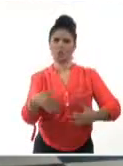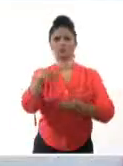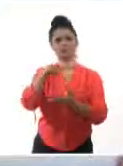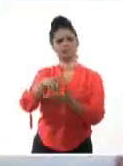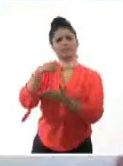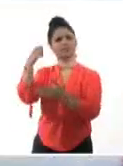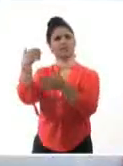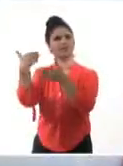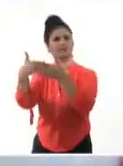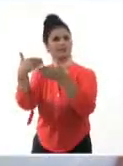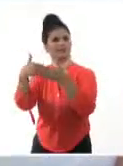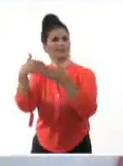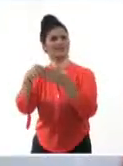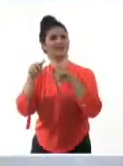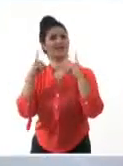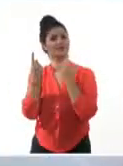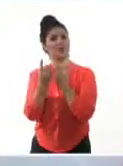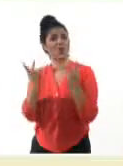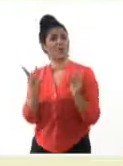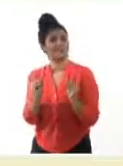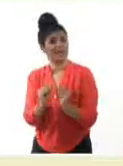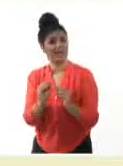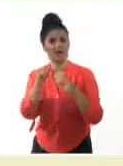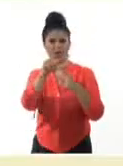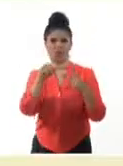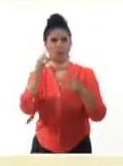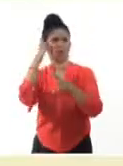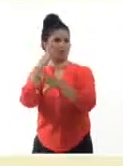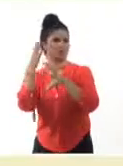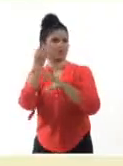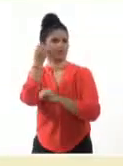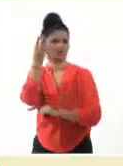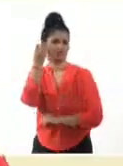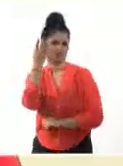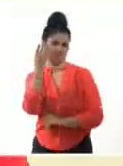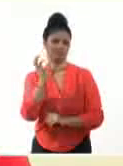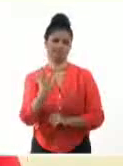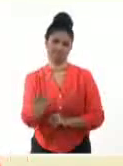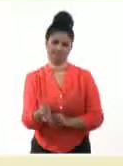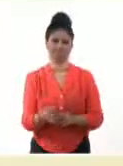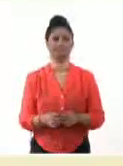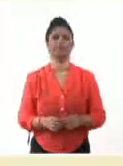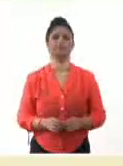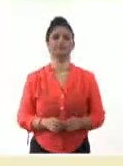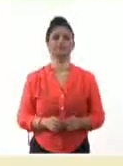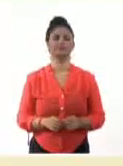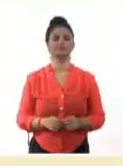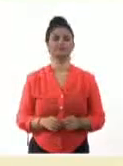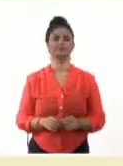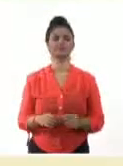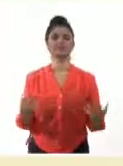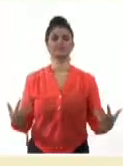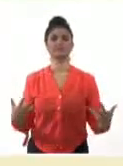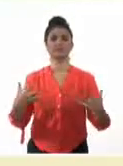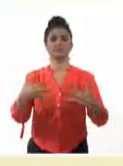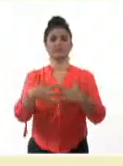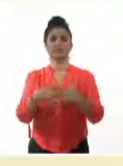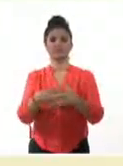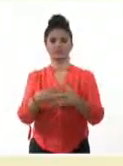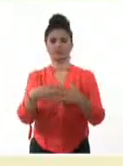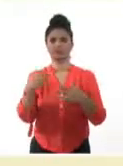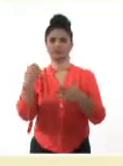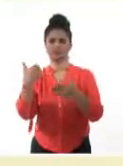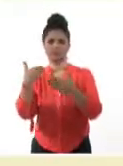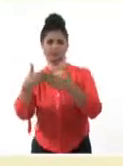gobierno basada en ciencia e innovación. La relación del sistema del conocimiento con la relación empresarial,